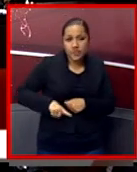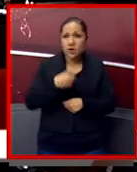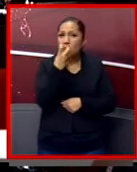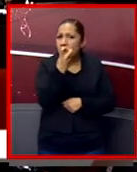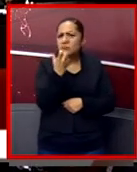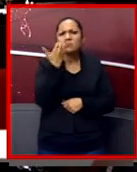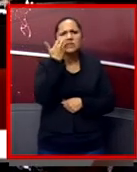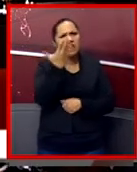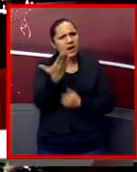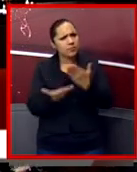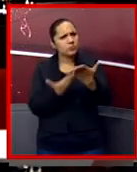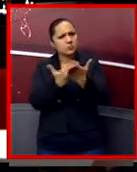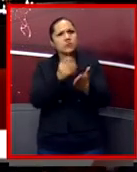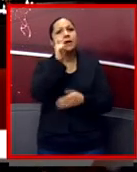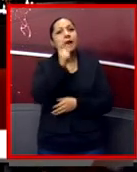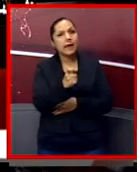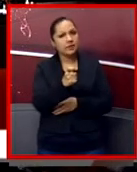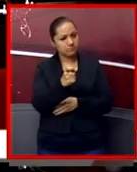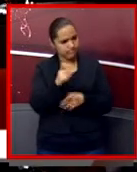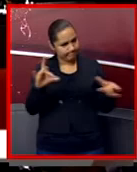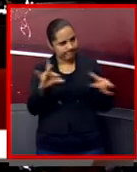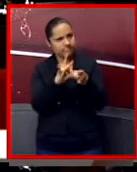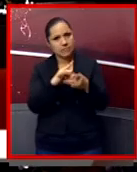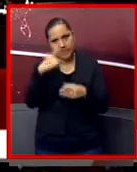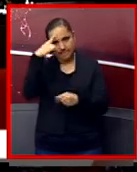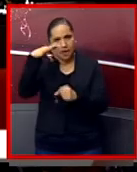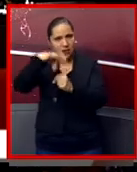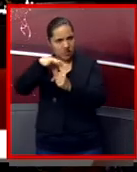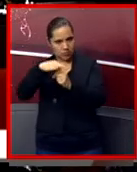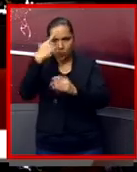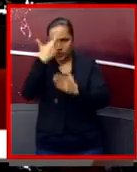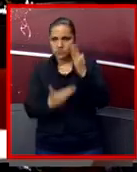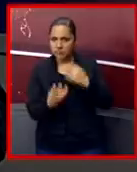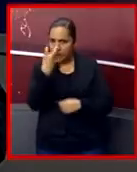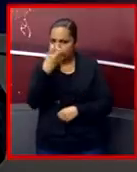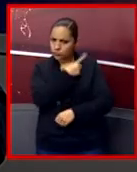lo tenemos que hacer para este proceso electoral.